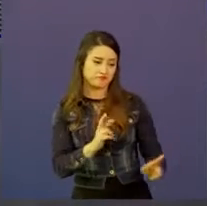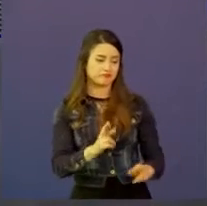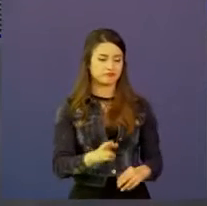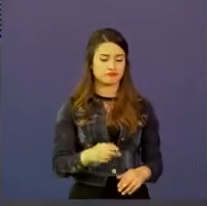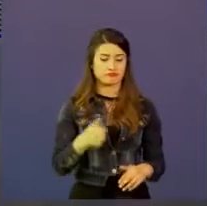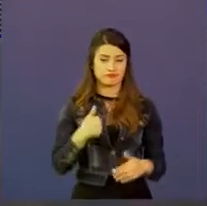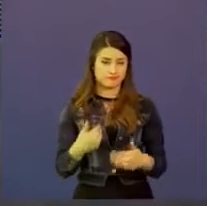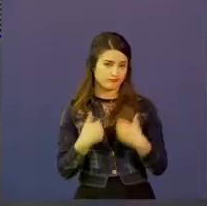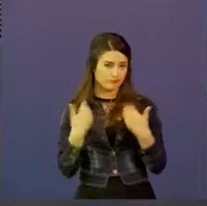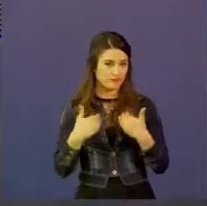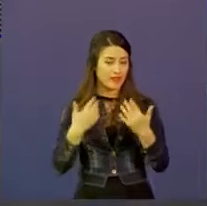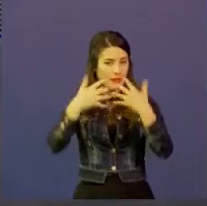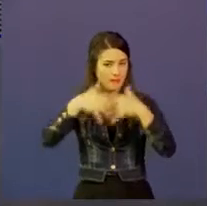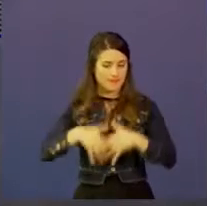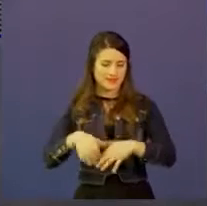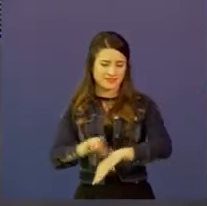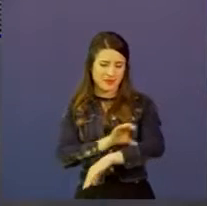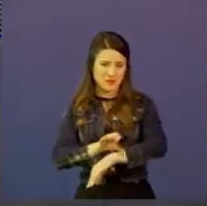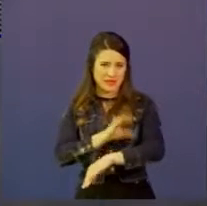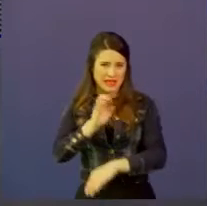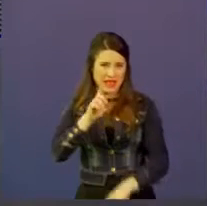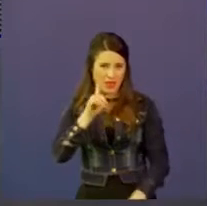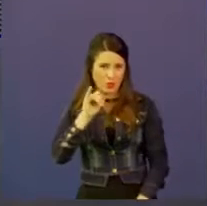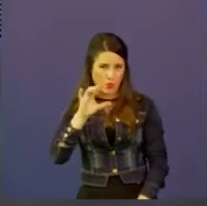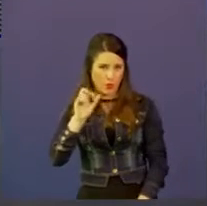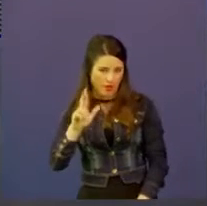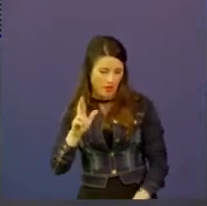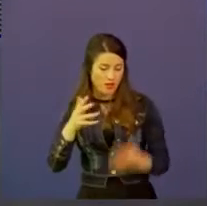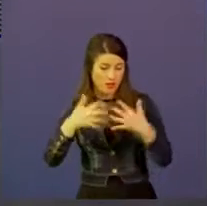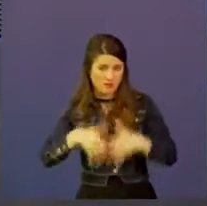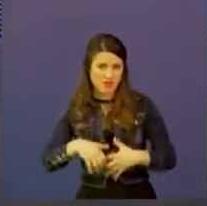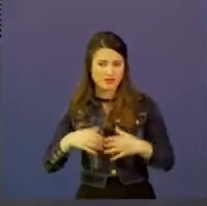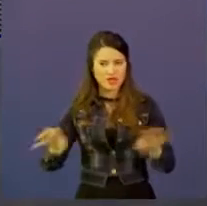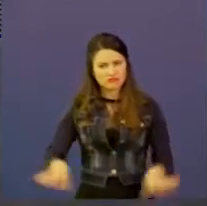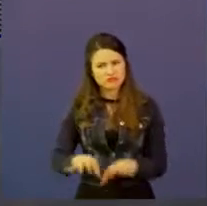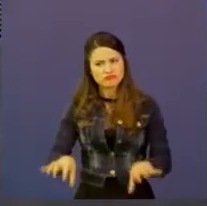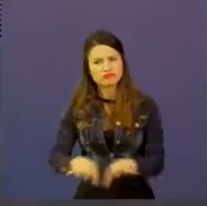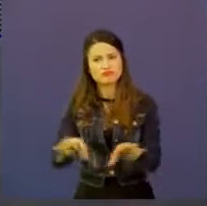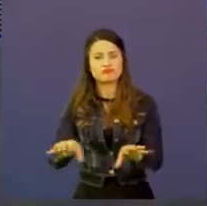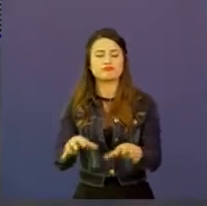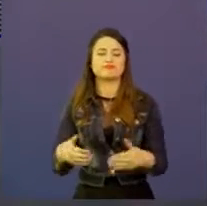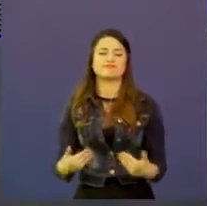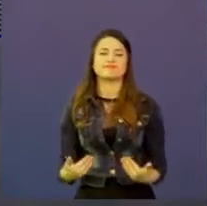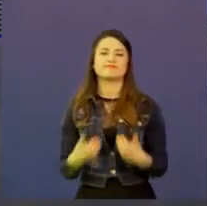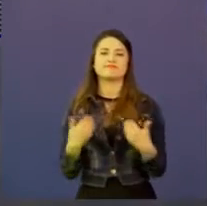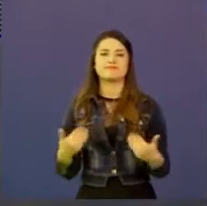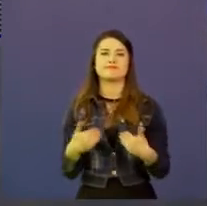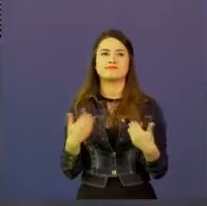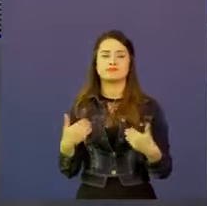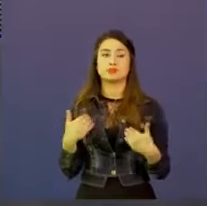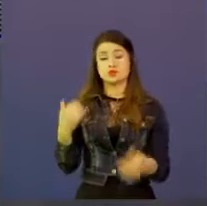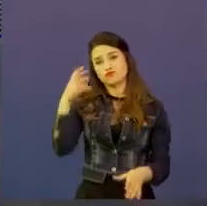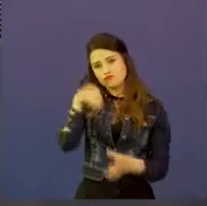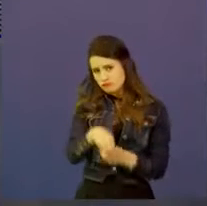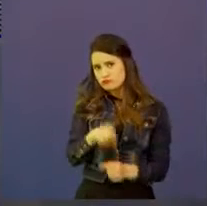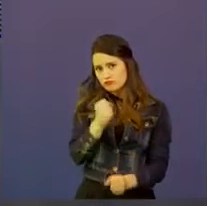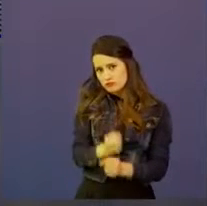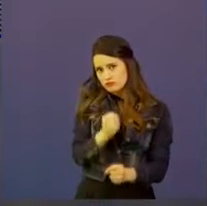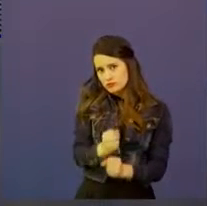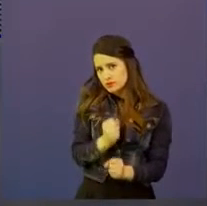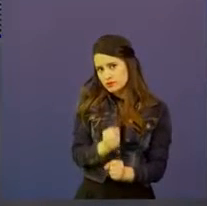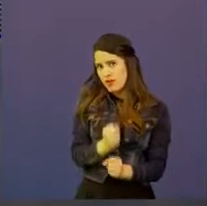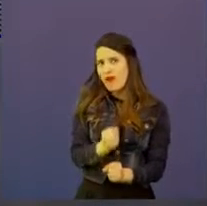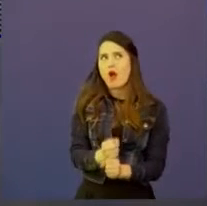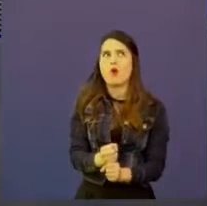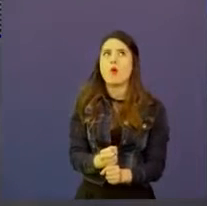que hace Computadores para Educar. Y bueno, trabajo en Computadores para Educar, pero soy la más fan